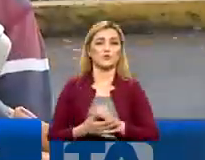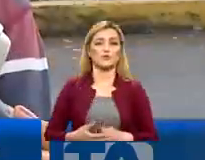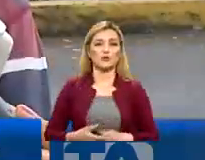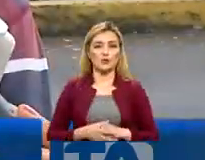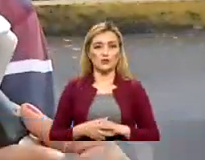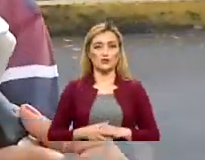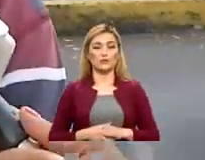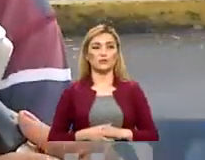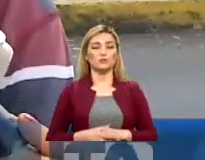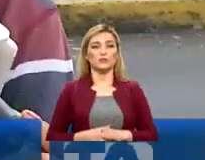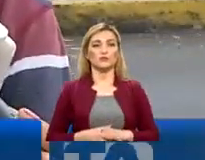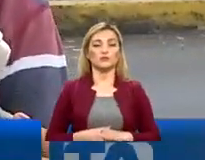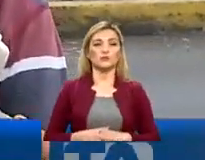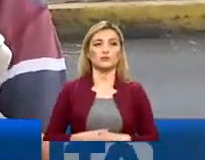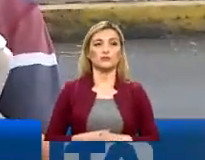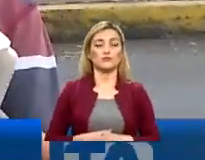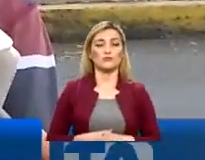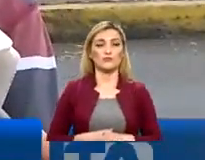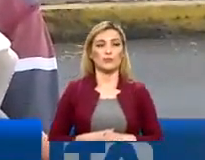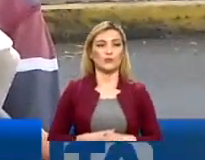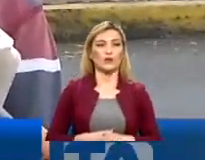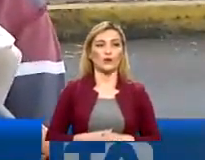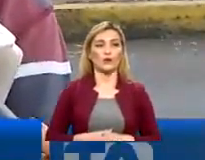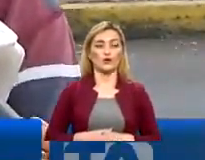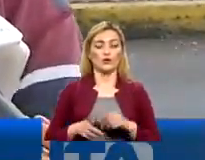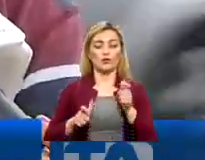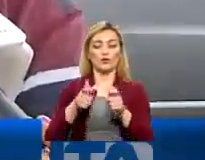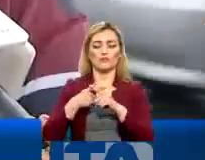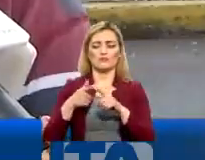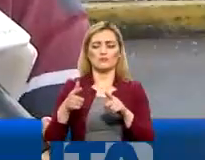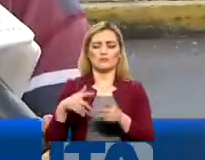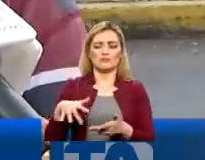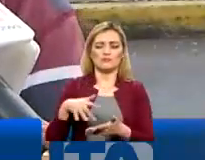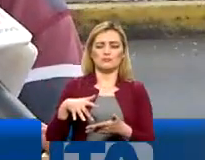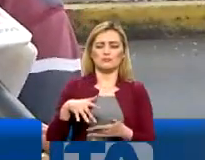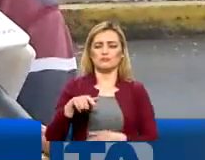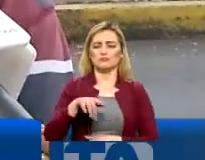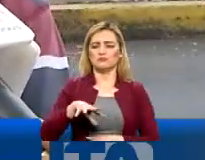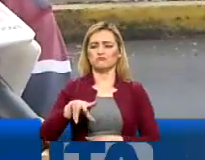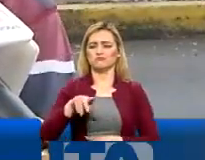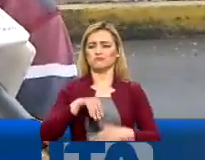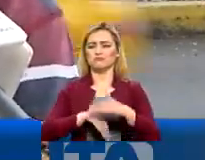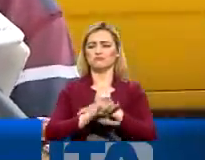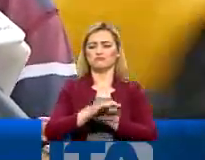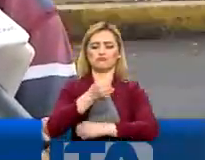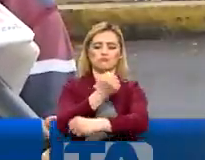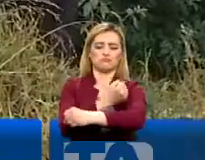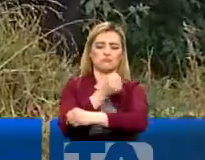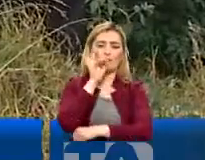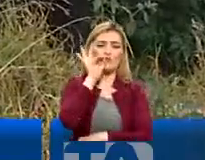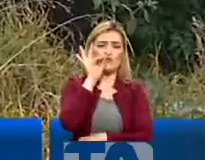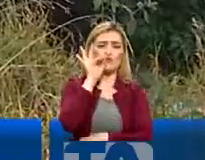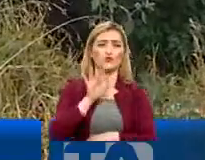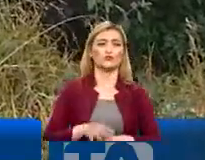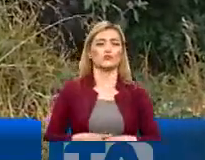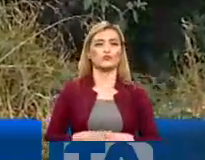Si algún tiempo atrás viene gente de dudosa reputación, se meten en ese terreno a drogarse, a fumar.